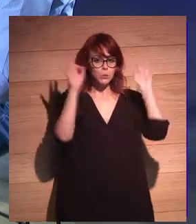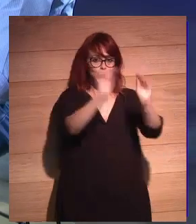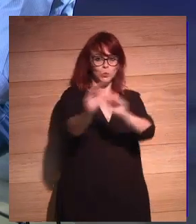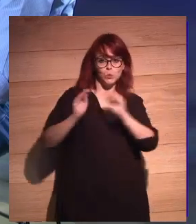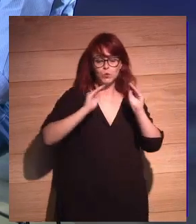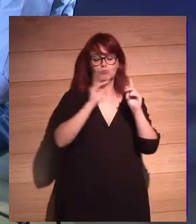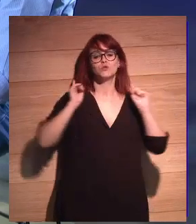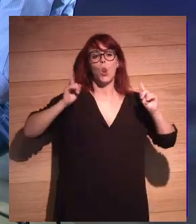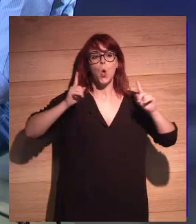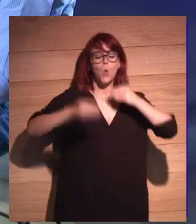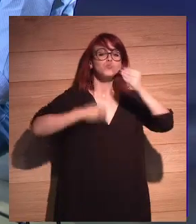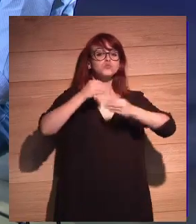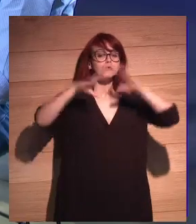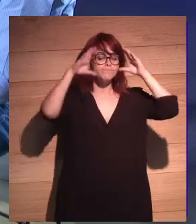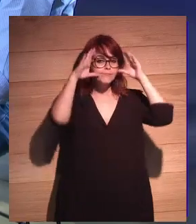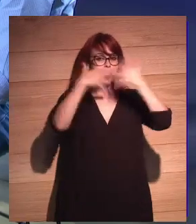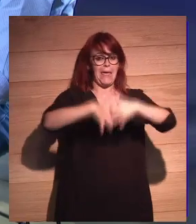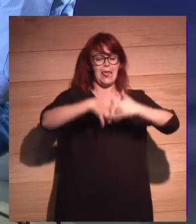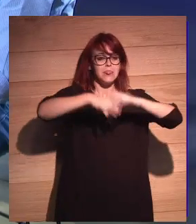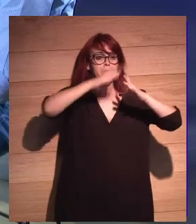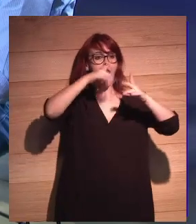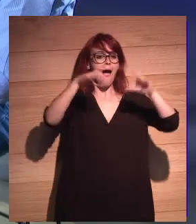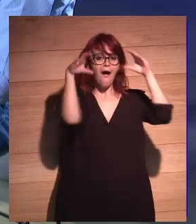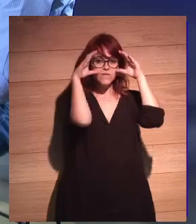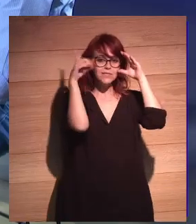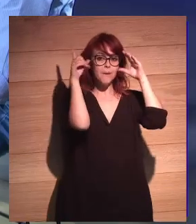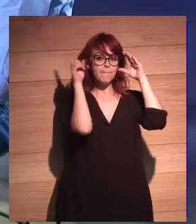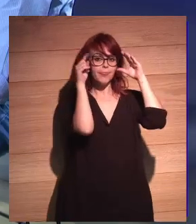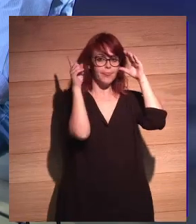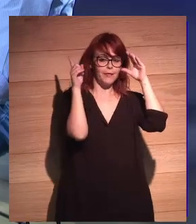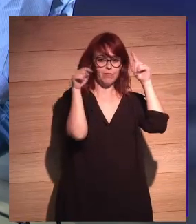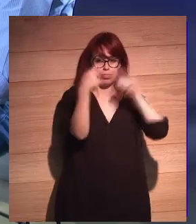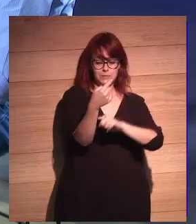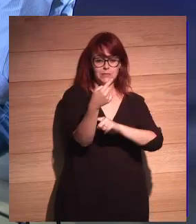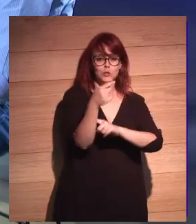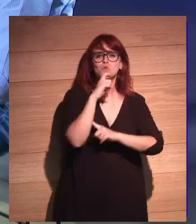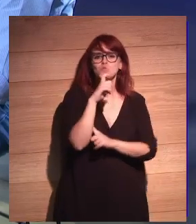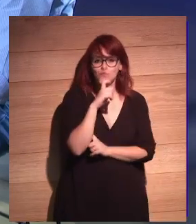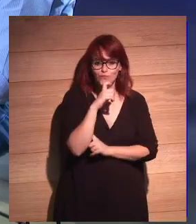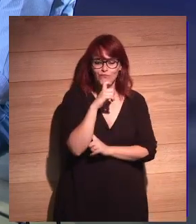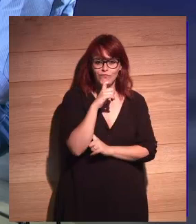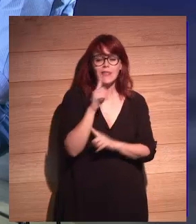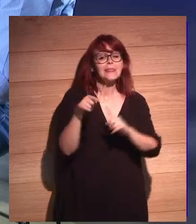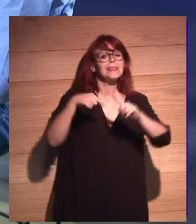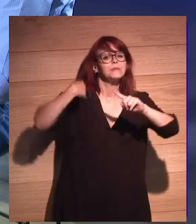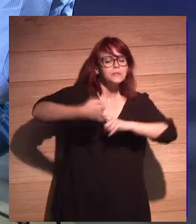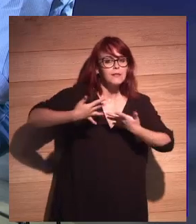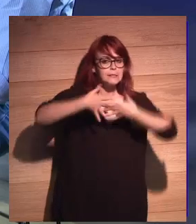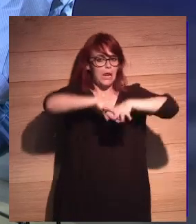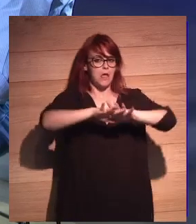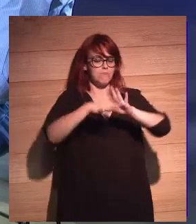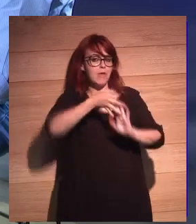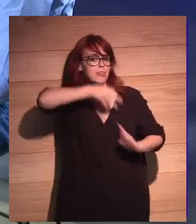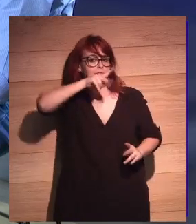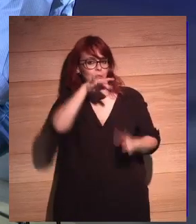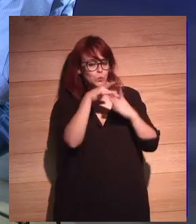el uso no mecánico de ponte las gafas y esto y dale aquí, aprieta aquí y tal, no, es que realmente integren el discurso